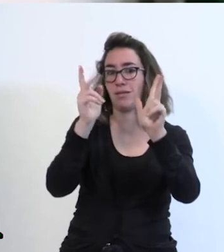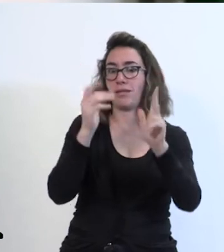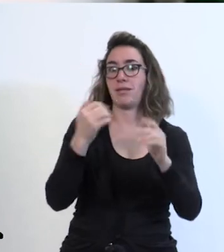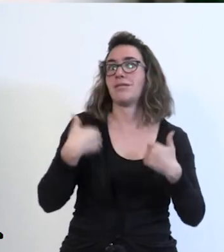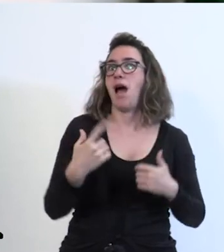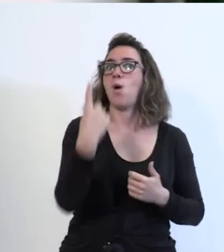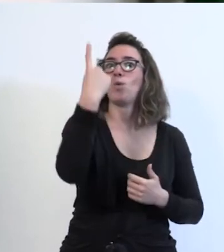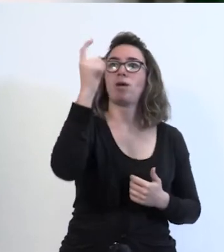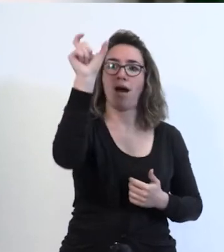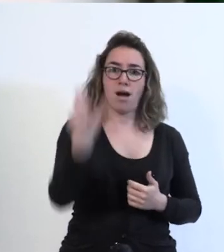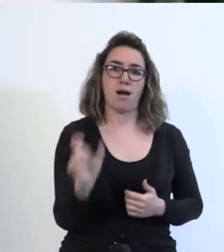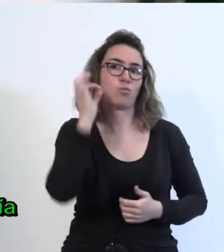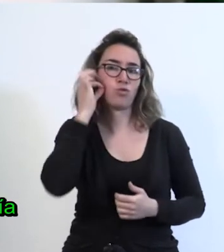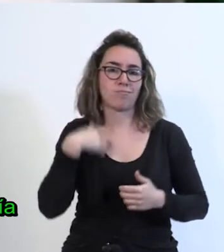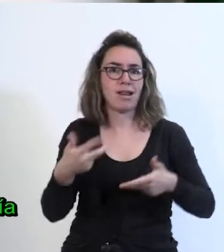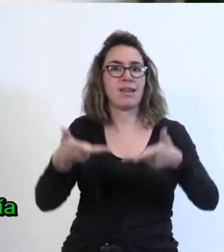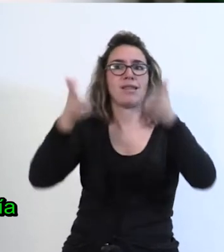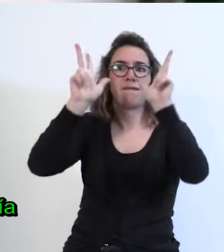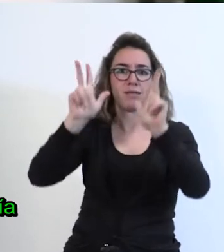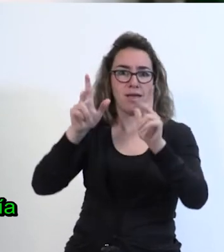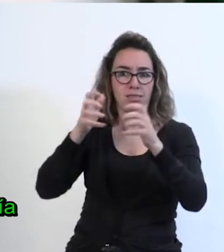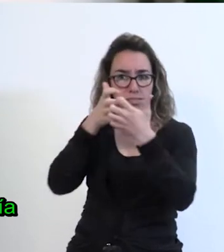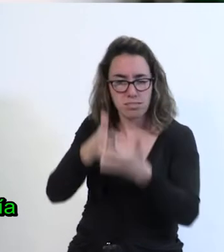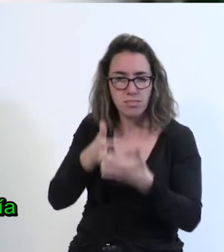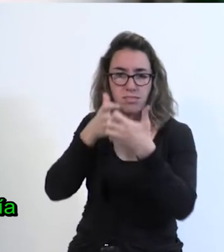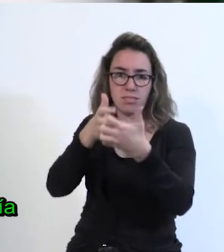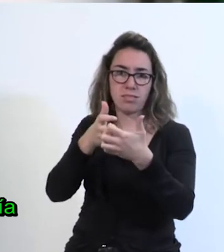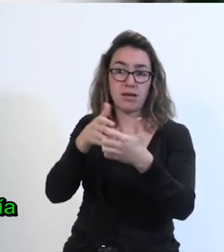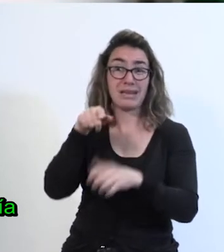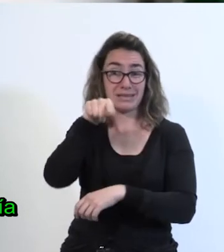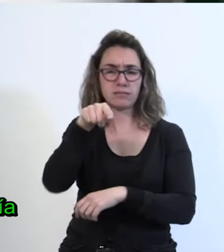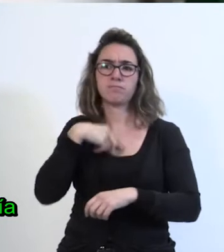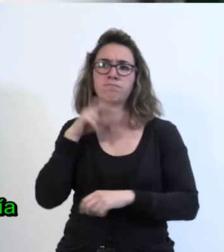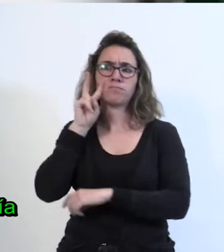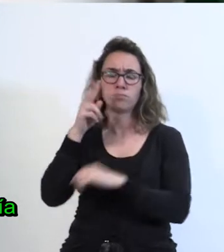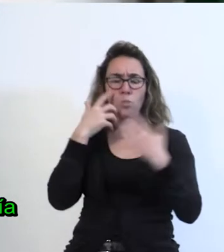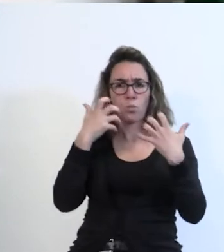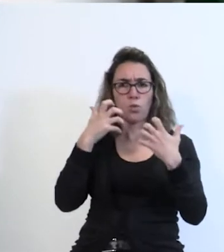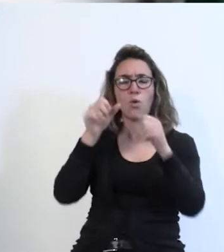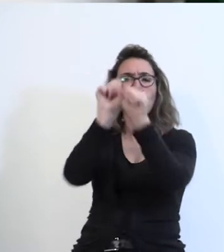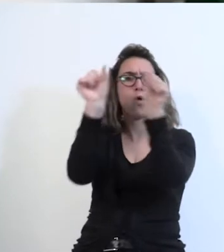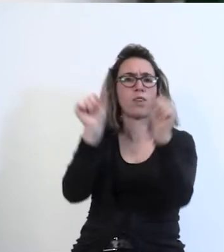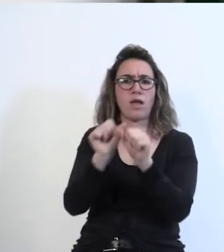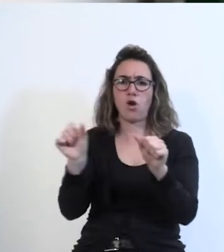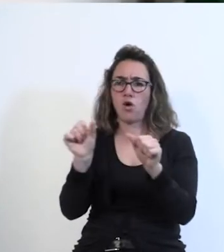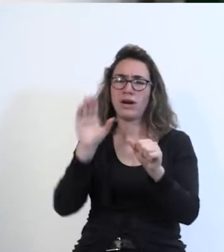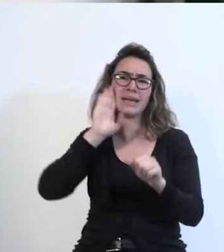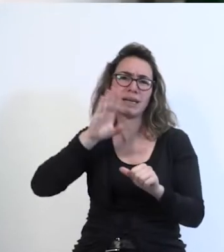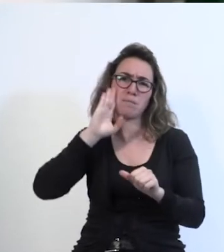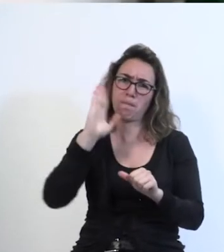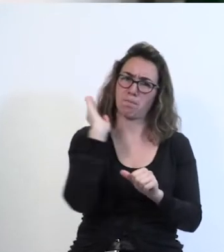sacar. Ahí nos dimos cuenta que había un modelo de criminalización que no era